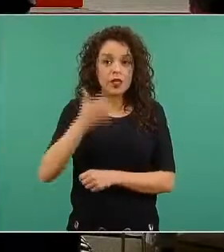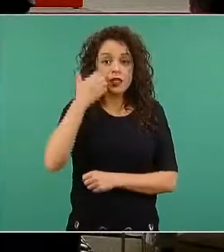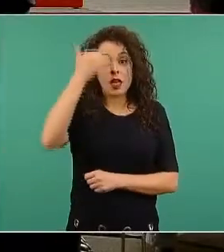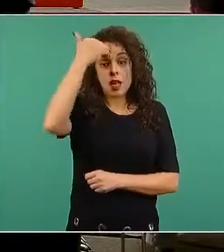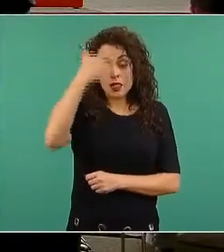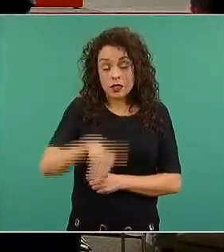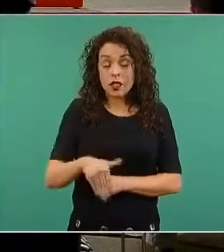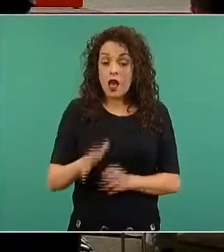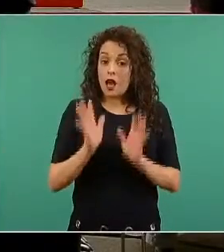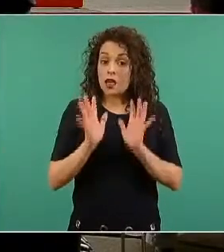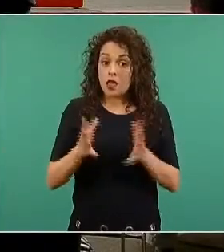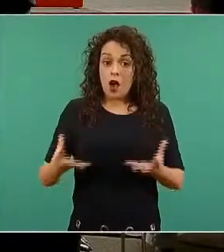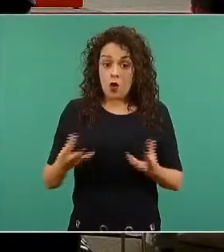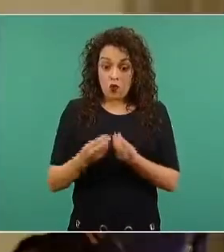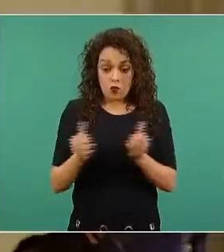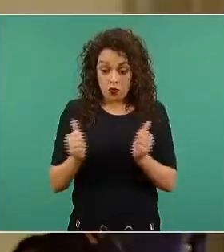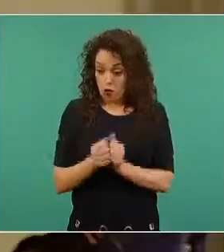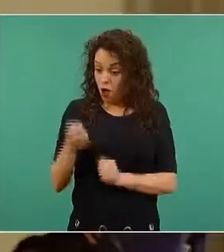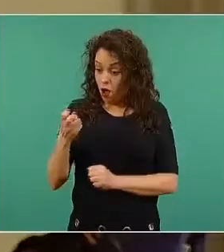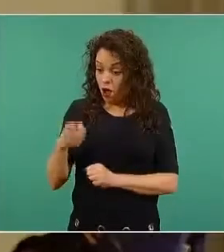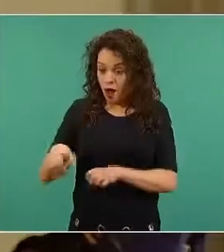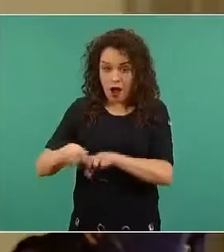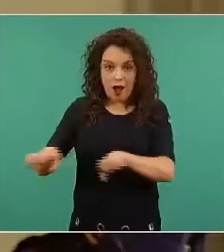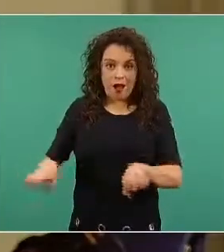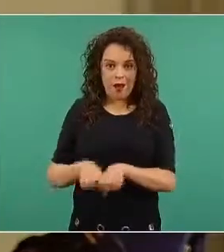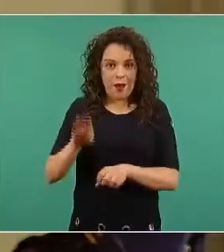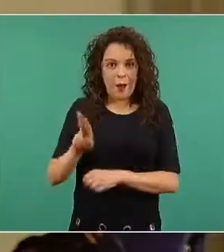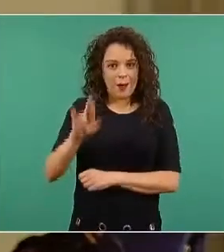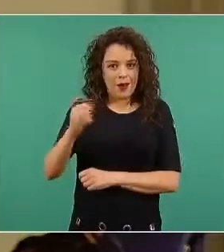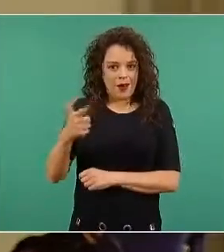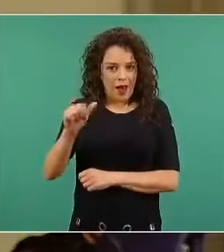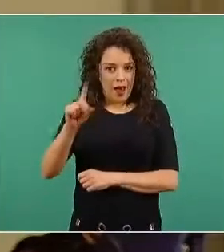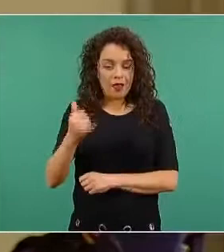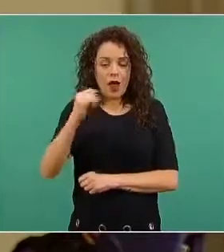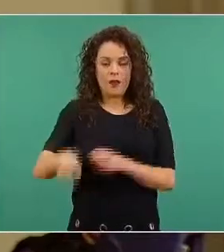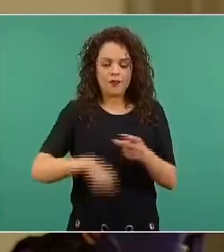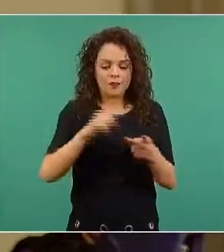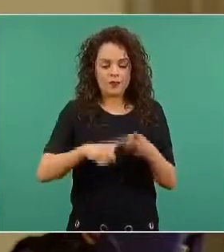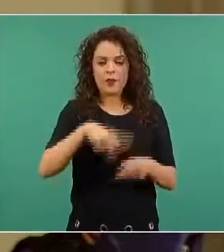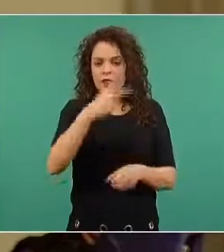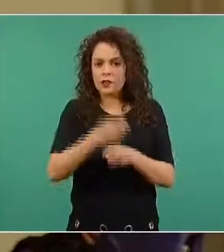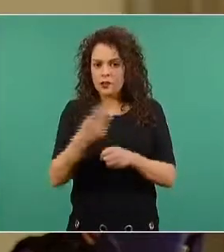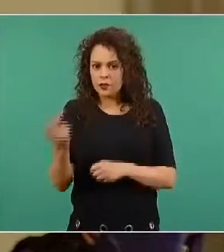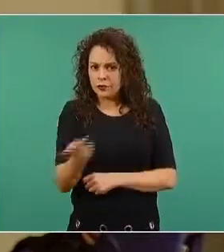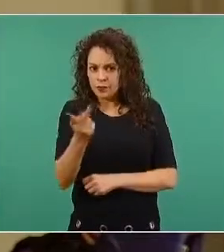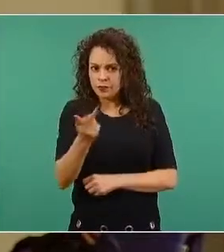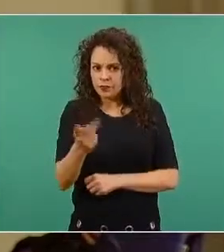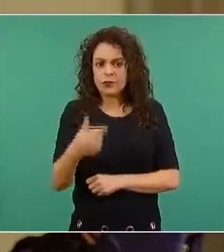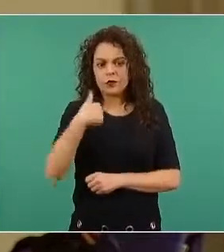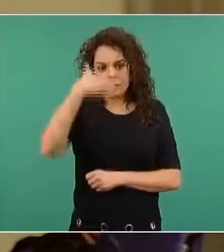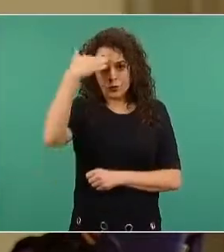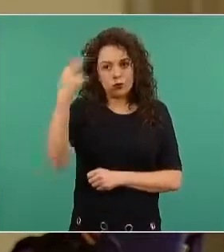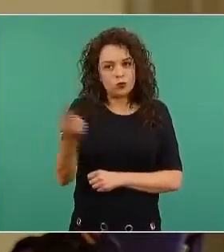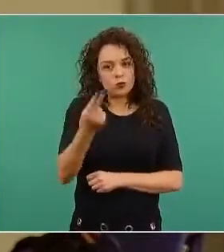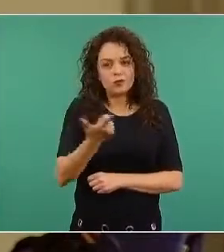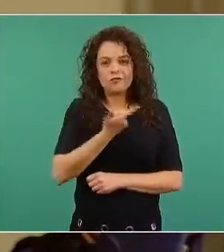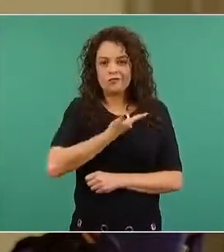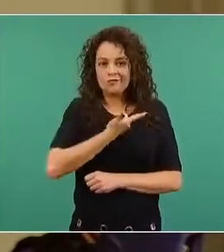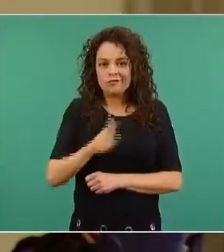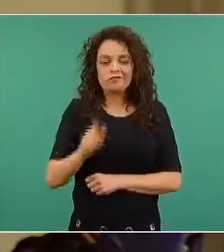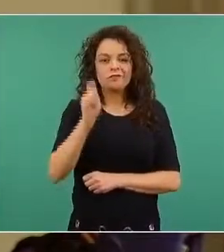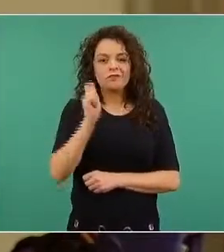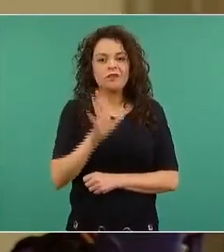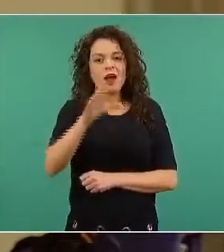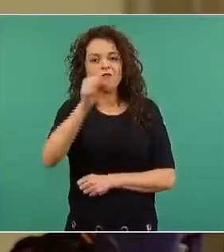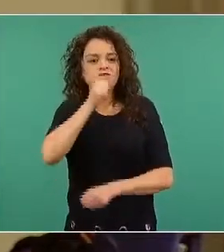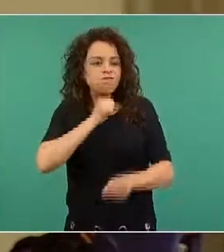vienen junto con estas brigadas. Y la segunda pregunta, doctor Gatell, yo sé que a usted no le gusta la grilla, no le gustan